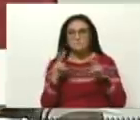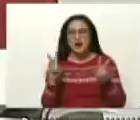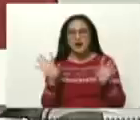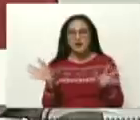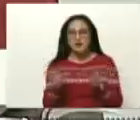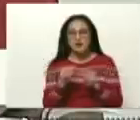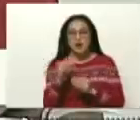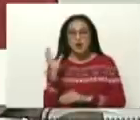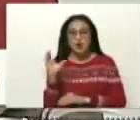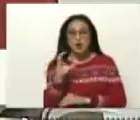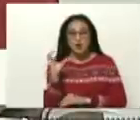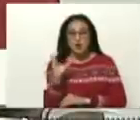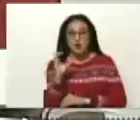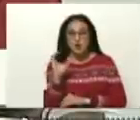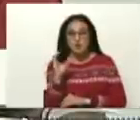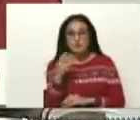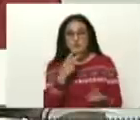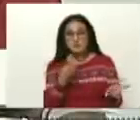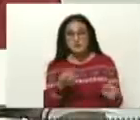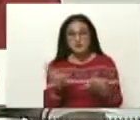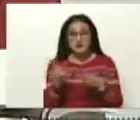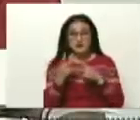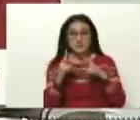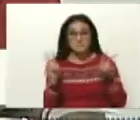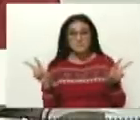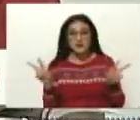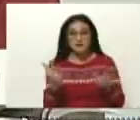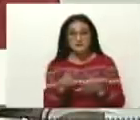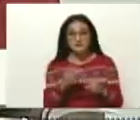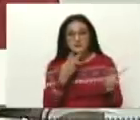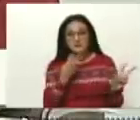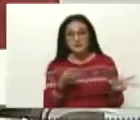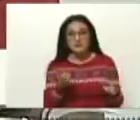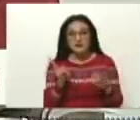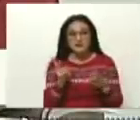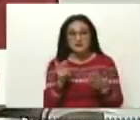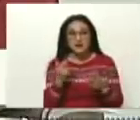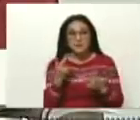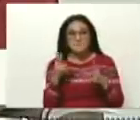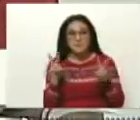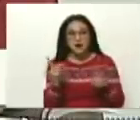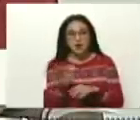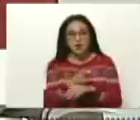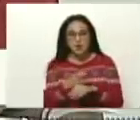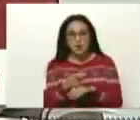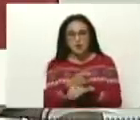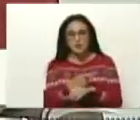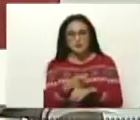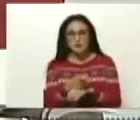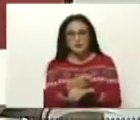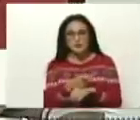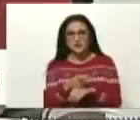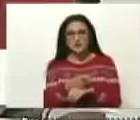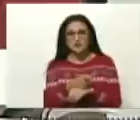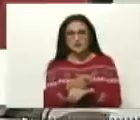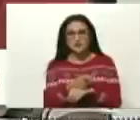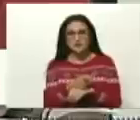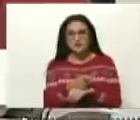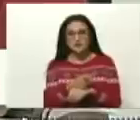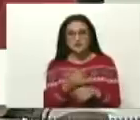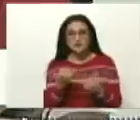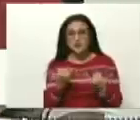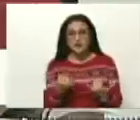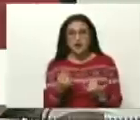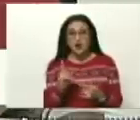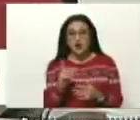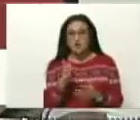Colombia. Bienvenida a la paz. Bienvenida a la paz. El gobierno bolivariano, no desde ahora, sino